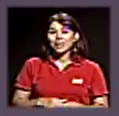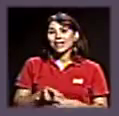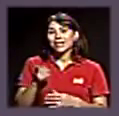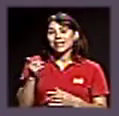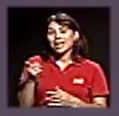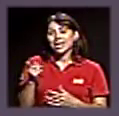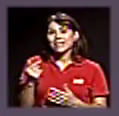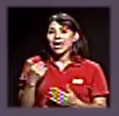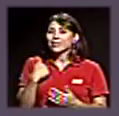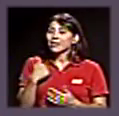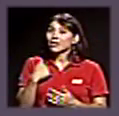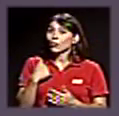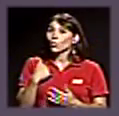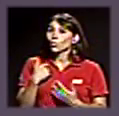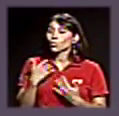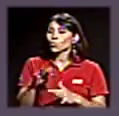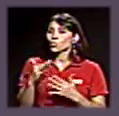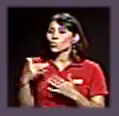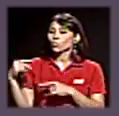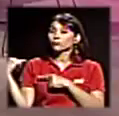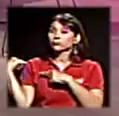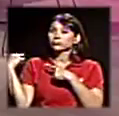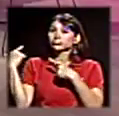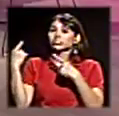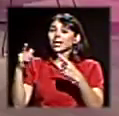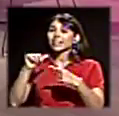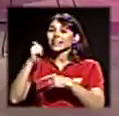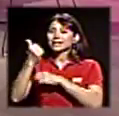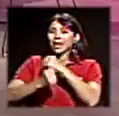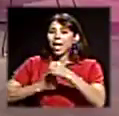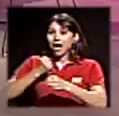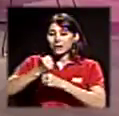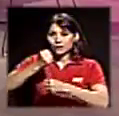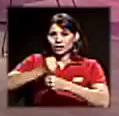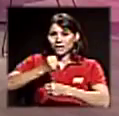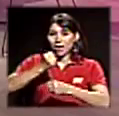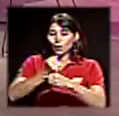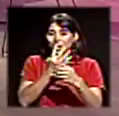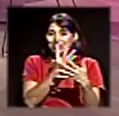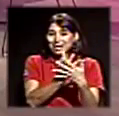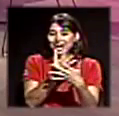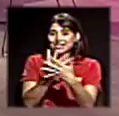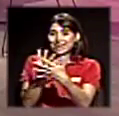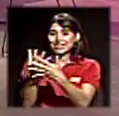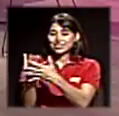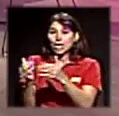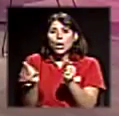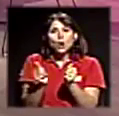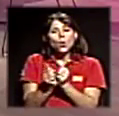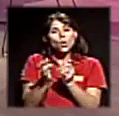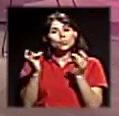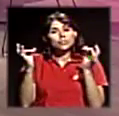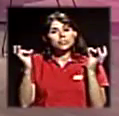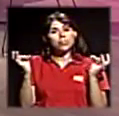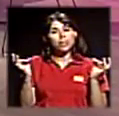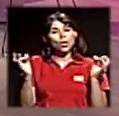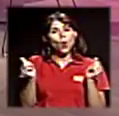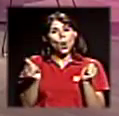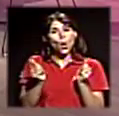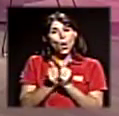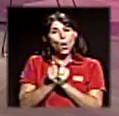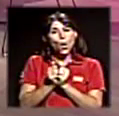ha tenido 10 años de trabajo en las cárceles con el yoga y con una propuesta